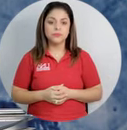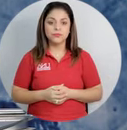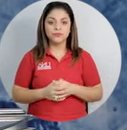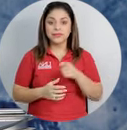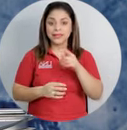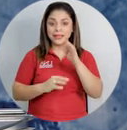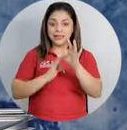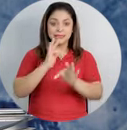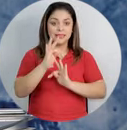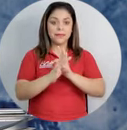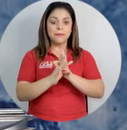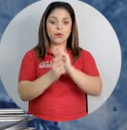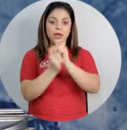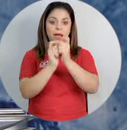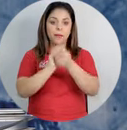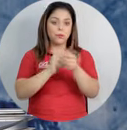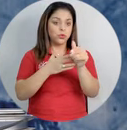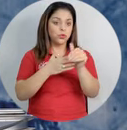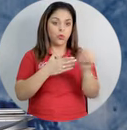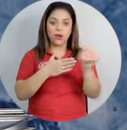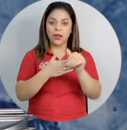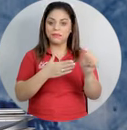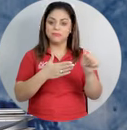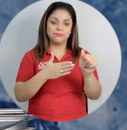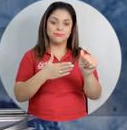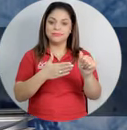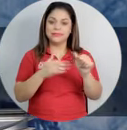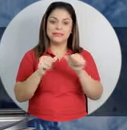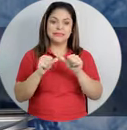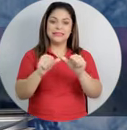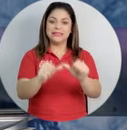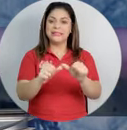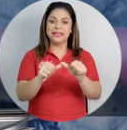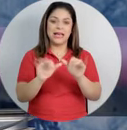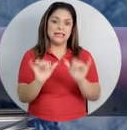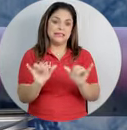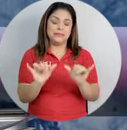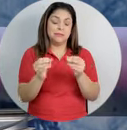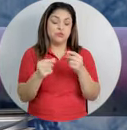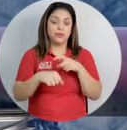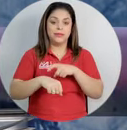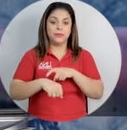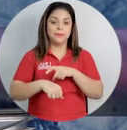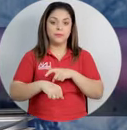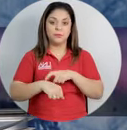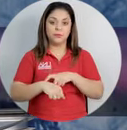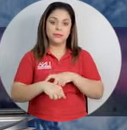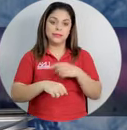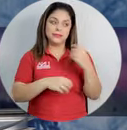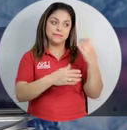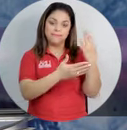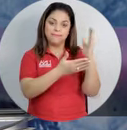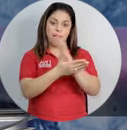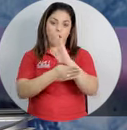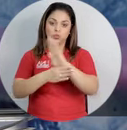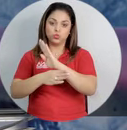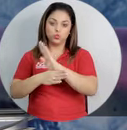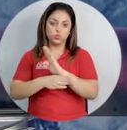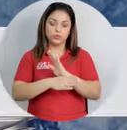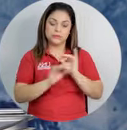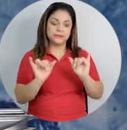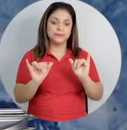el tipo de cambio no se va a estabilizar por mucho tiempo, ya está previsto así, ¿verdad?, por las